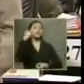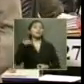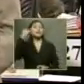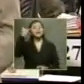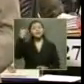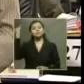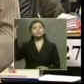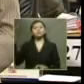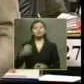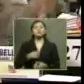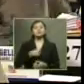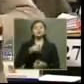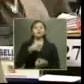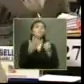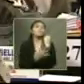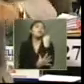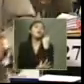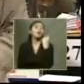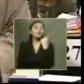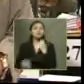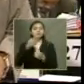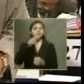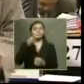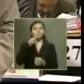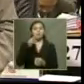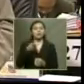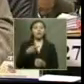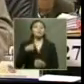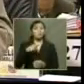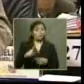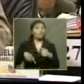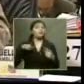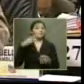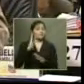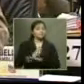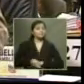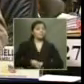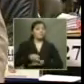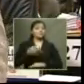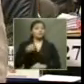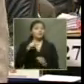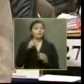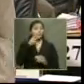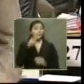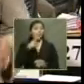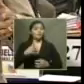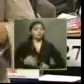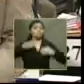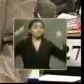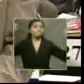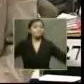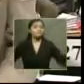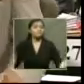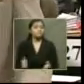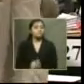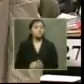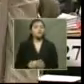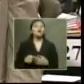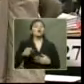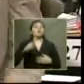pueblo, porque después el pueblo les va a pasar la factura. Cuando todas estas quimeras que se ponen